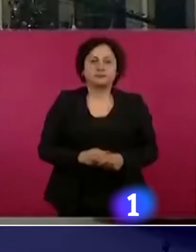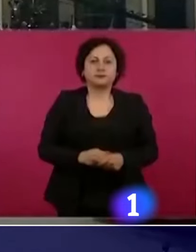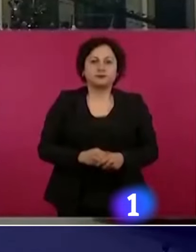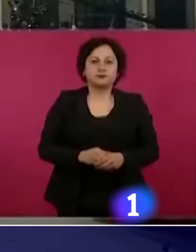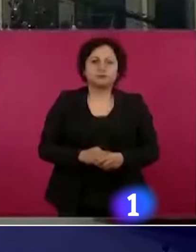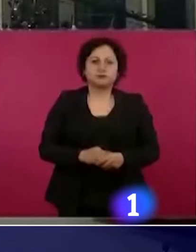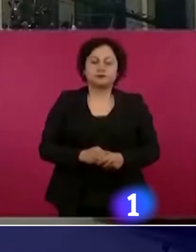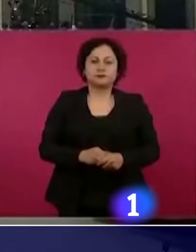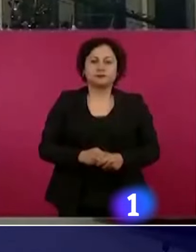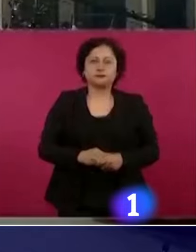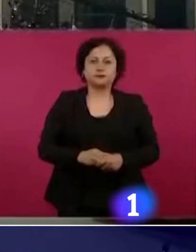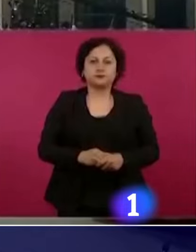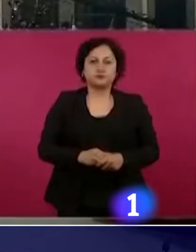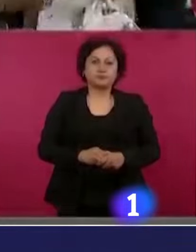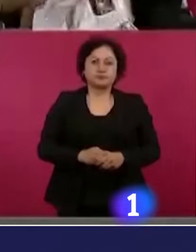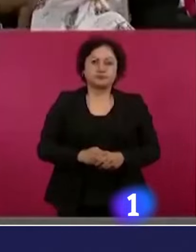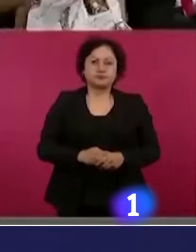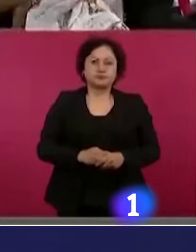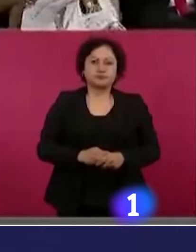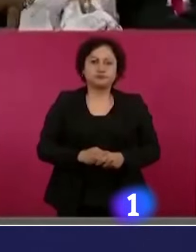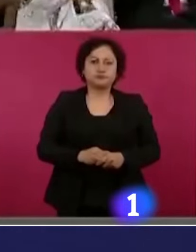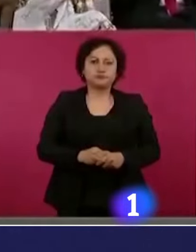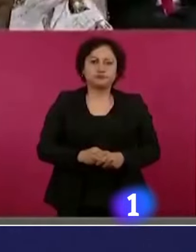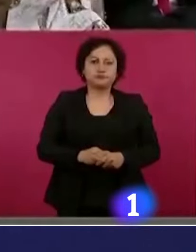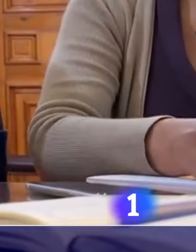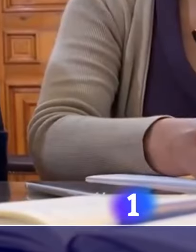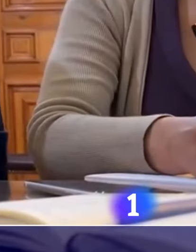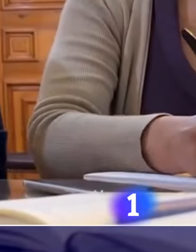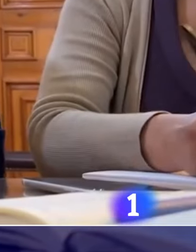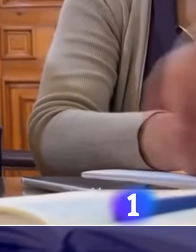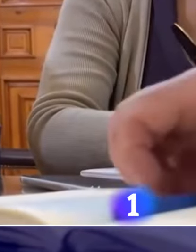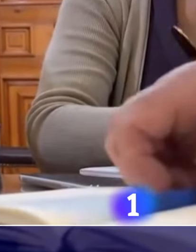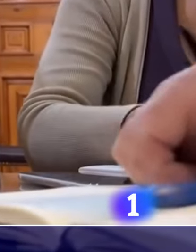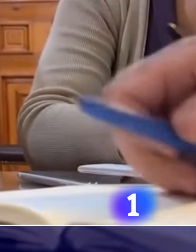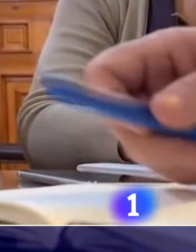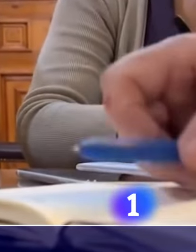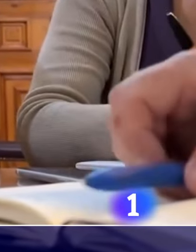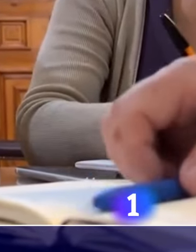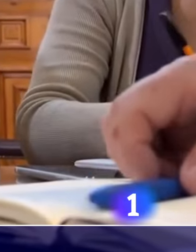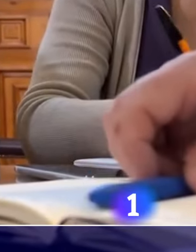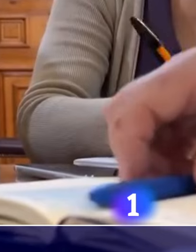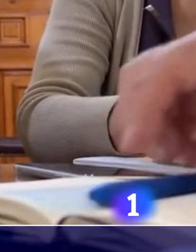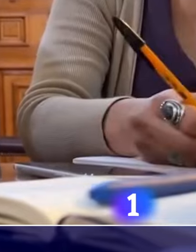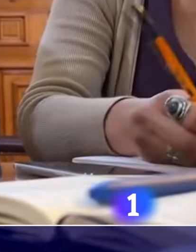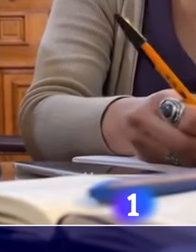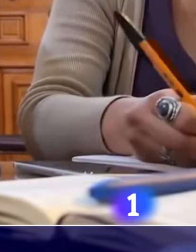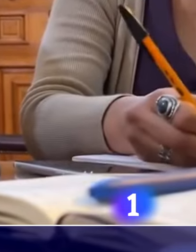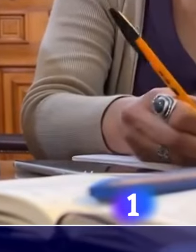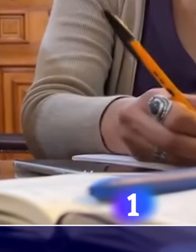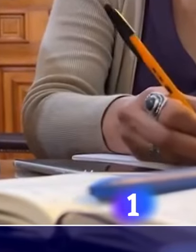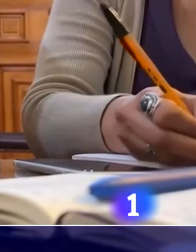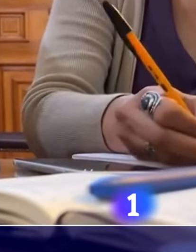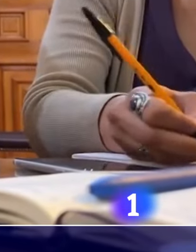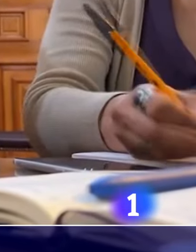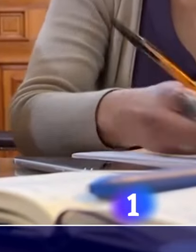ante la Corte Penal. Para el presidente, si los gobiernos no respetan las reglas internacionales... Vamos a vivir en el mundo de los